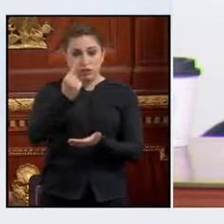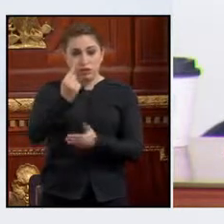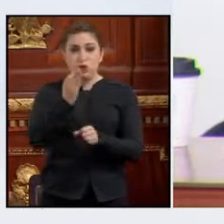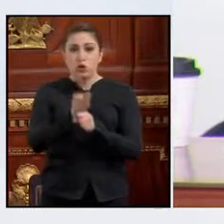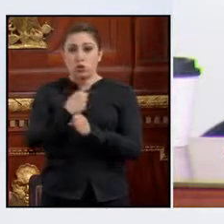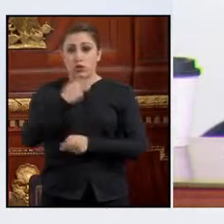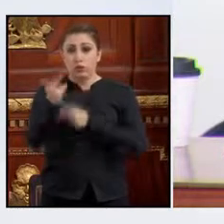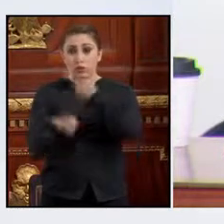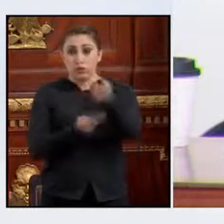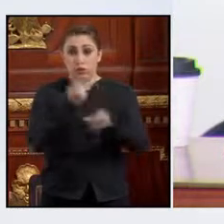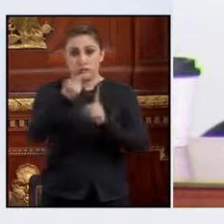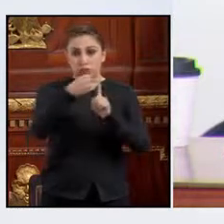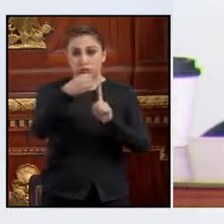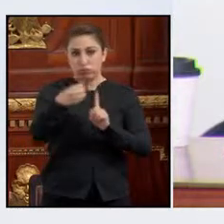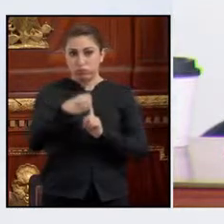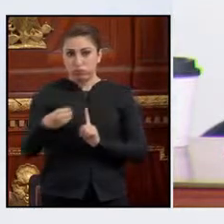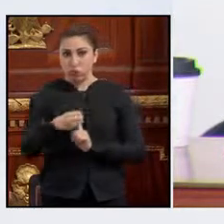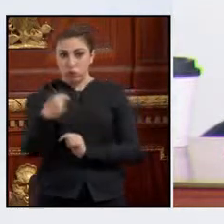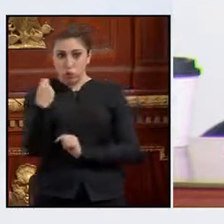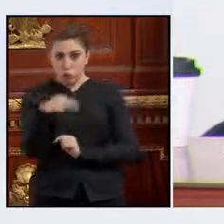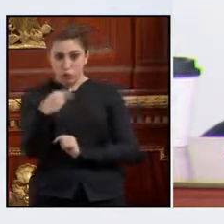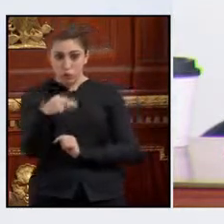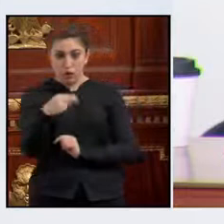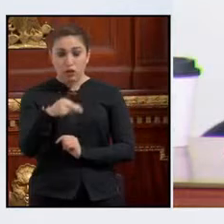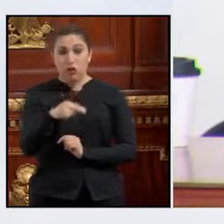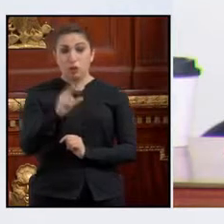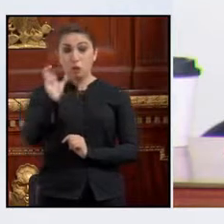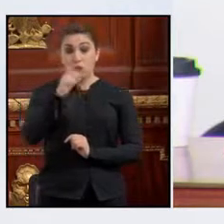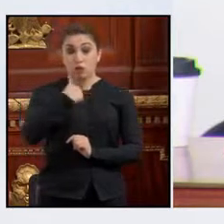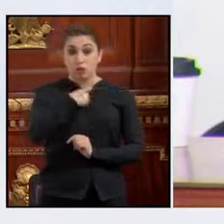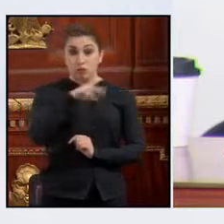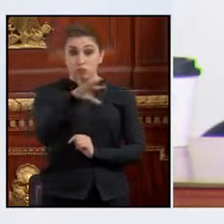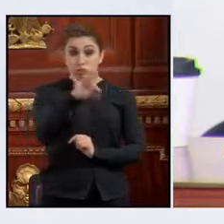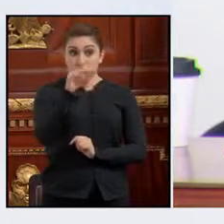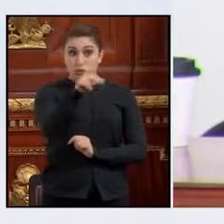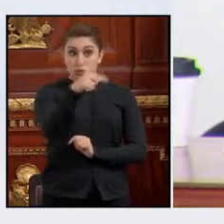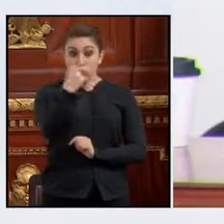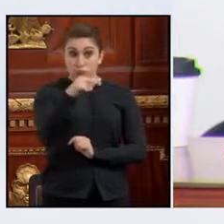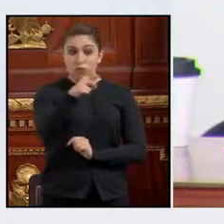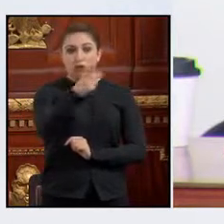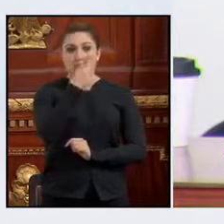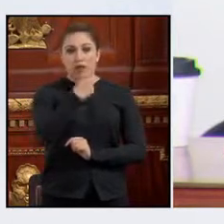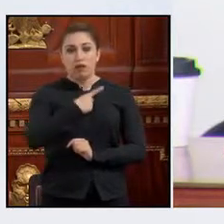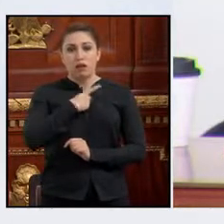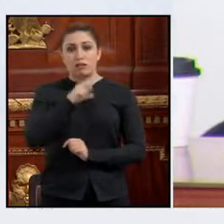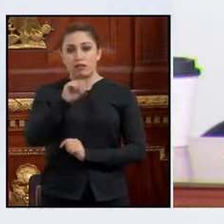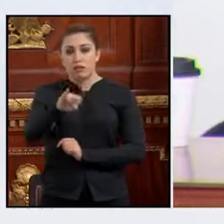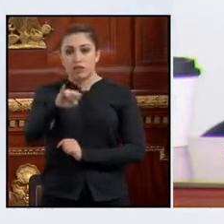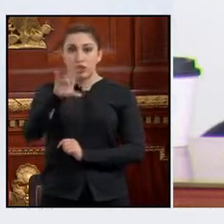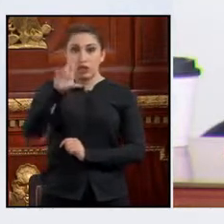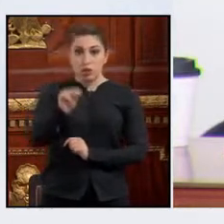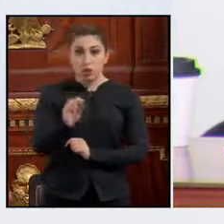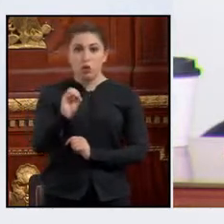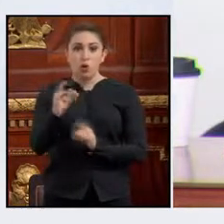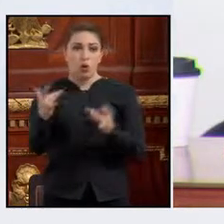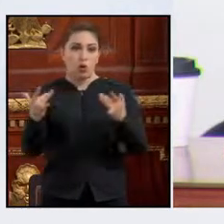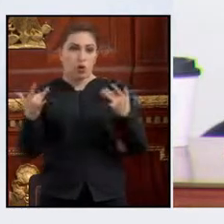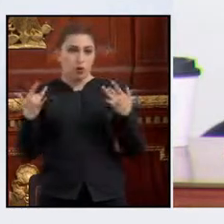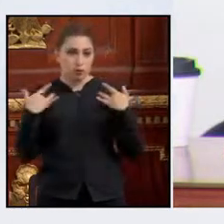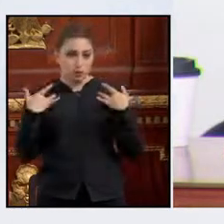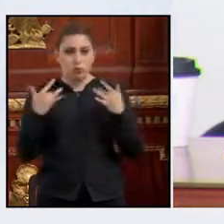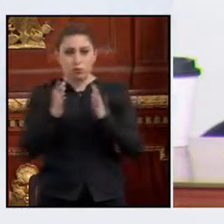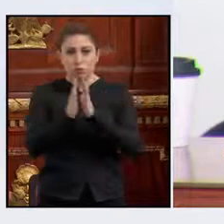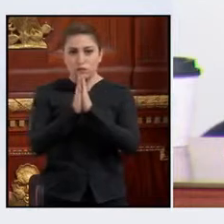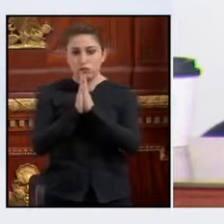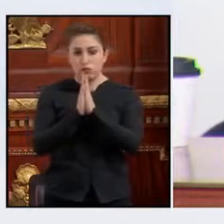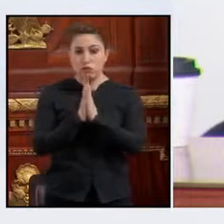por orden alfabético, por lo que se le solicita a las diputadas y los diputados que al emitir su voto lo hagan en voz alta, diciendo su